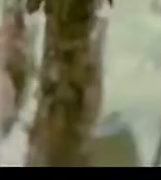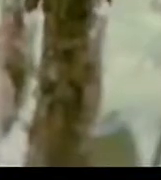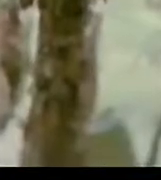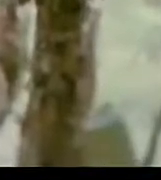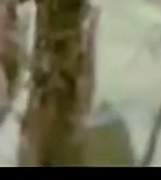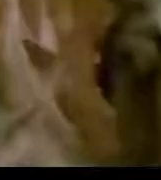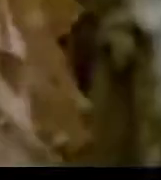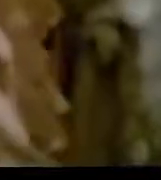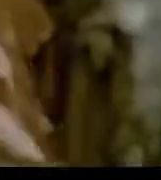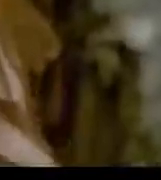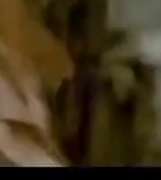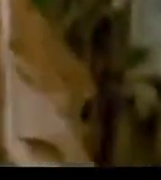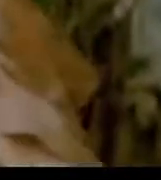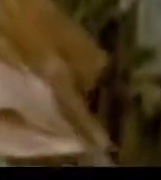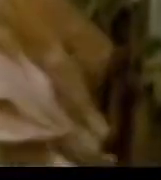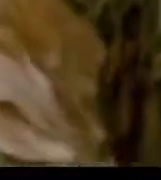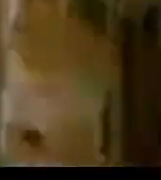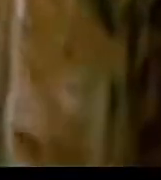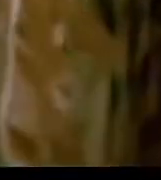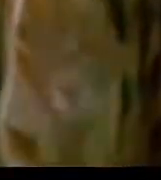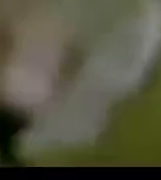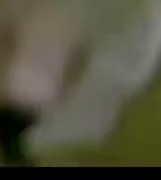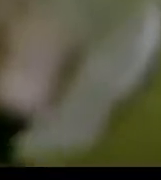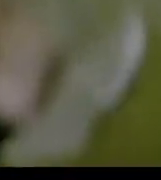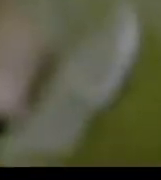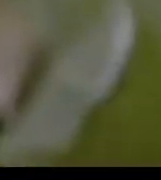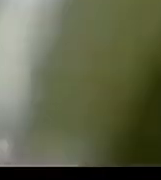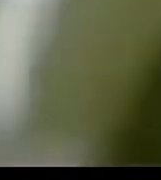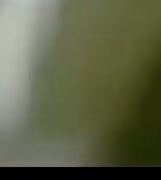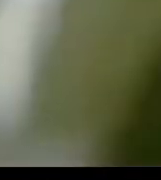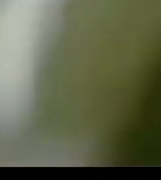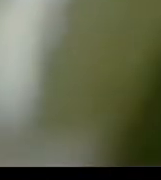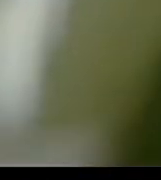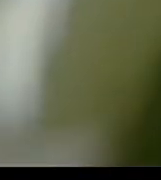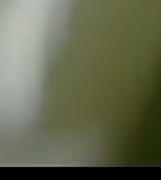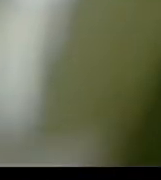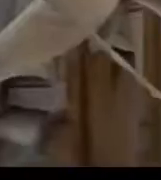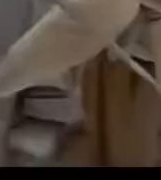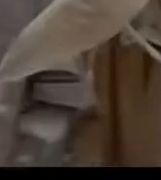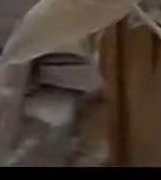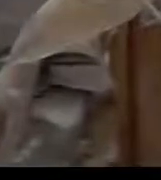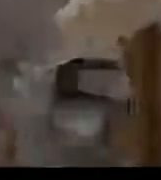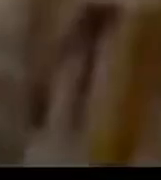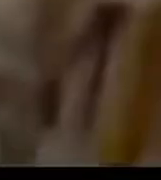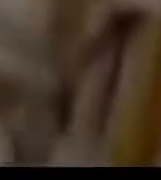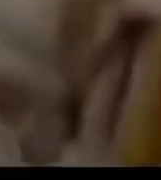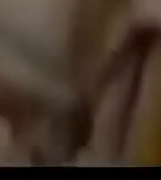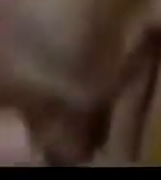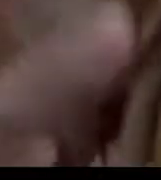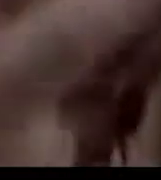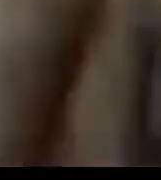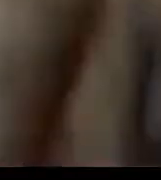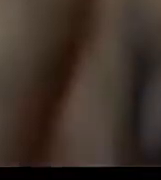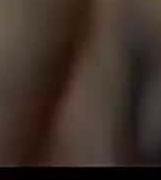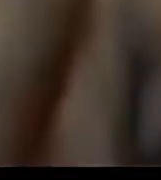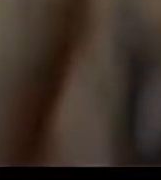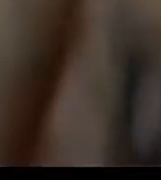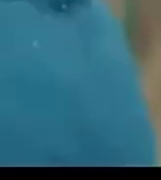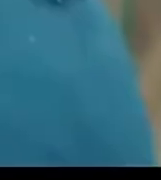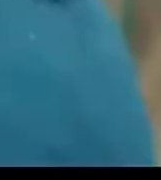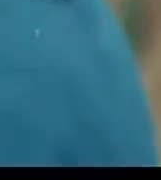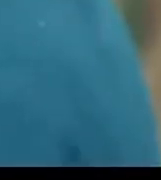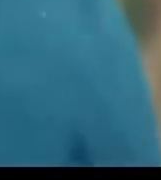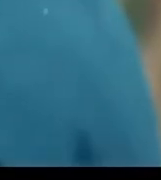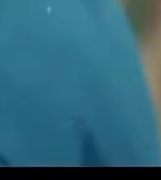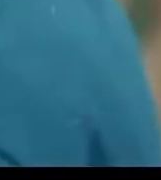Qué importante es tener un seguro de salud, porque nunca sabes cuándo aparecerán las enfermedades. Un seguro de vida para saber que a